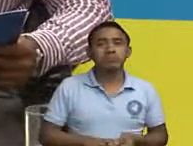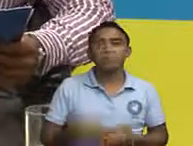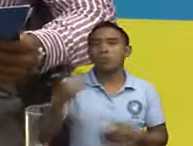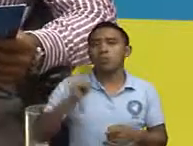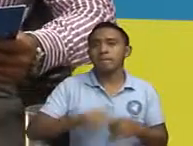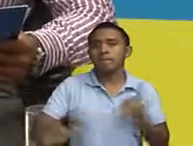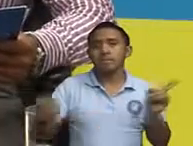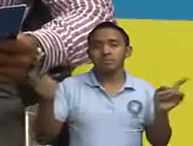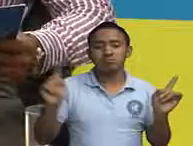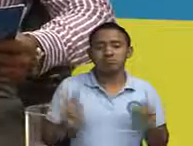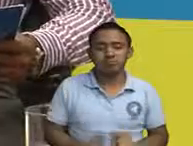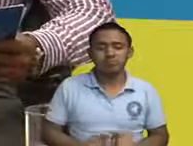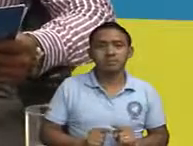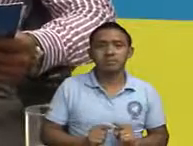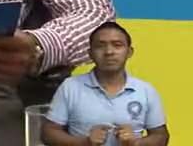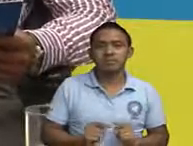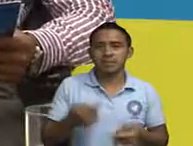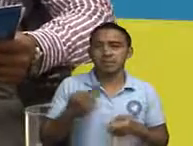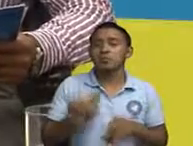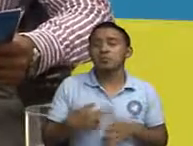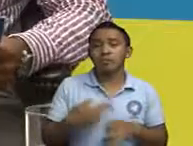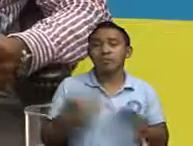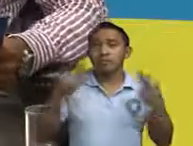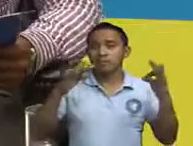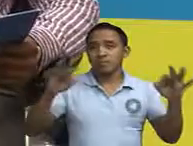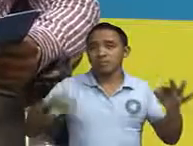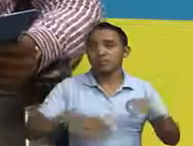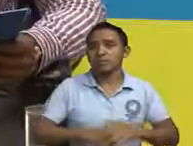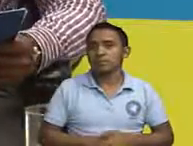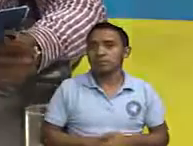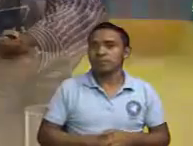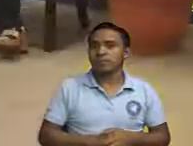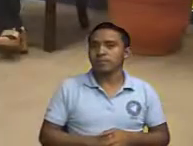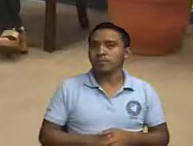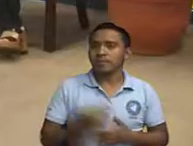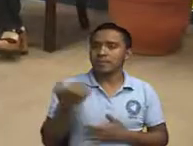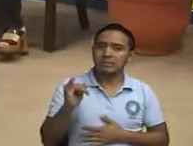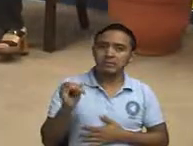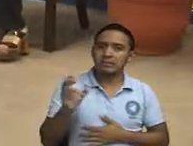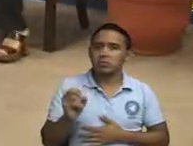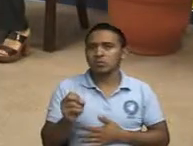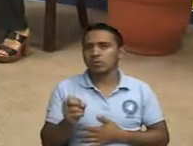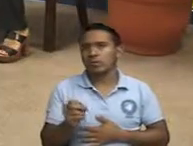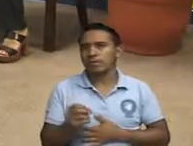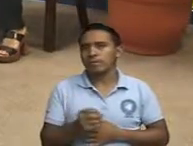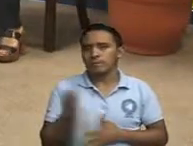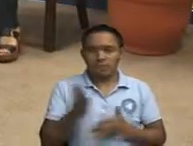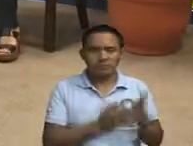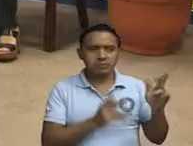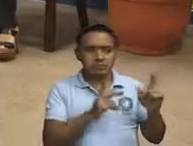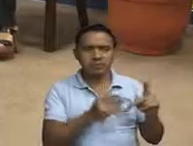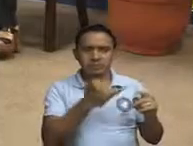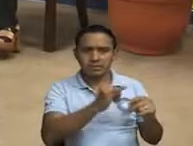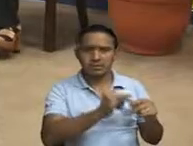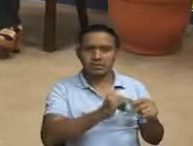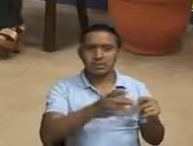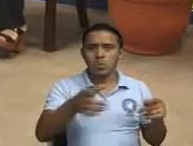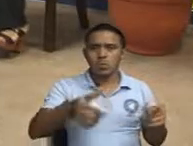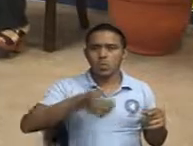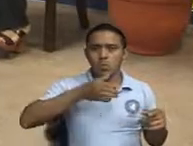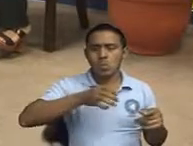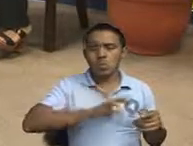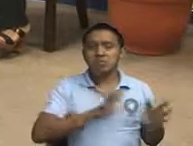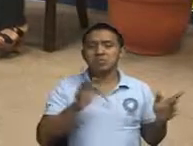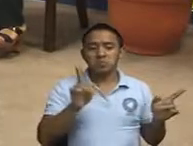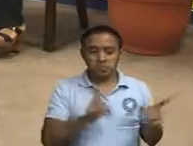mes vas a ver el cambio. Hay una marca bien famosa. Sí, sí. ¿Se ha notado el cambio? Yo he notado el cambio en algunas personas que han tomado ese